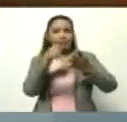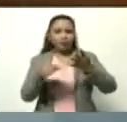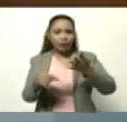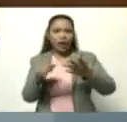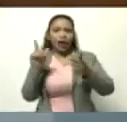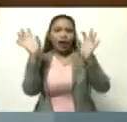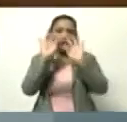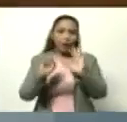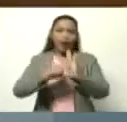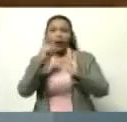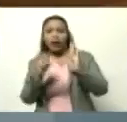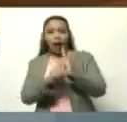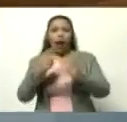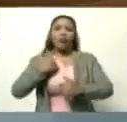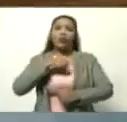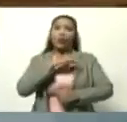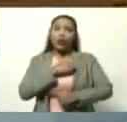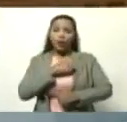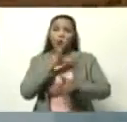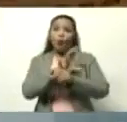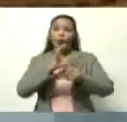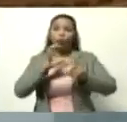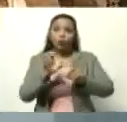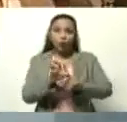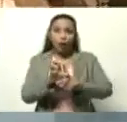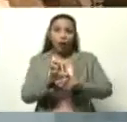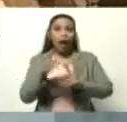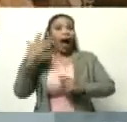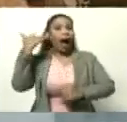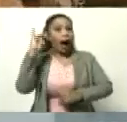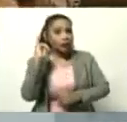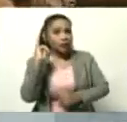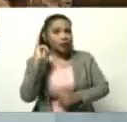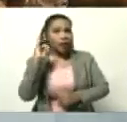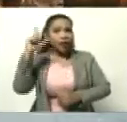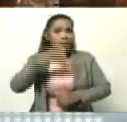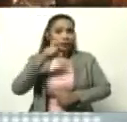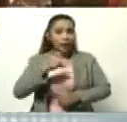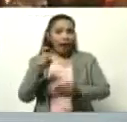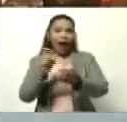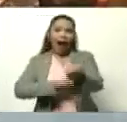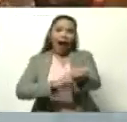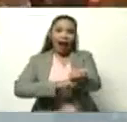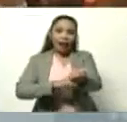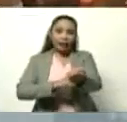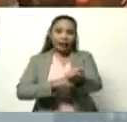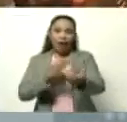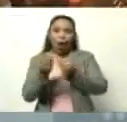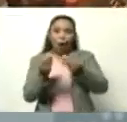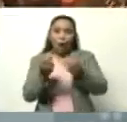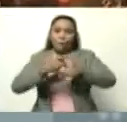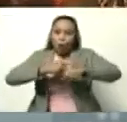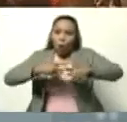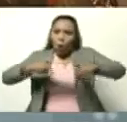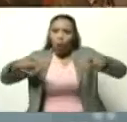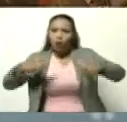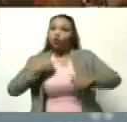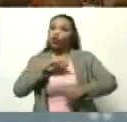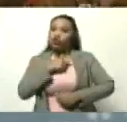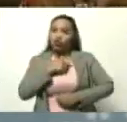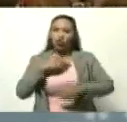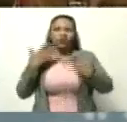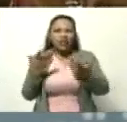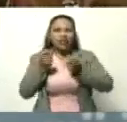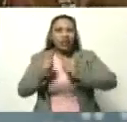general para que nuestra cultura tenga necesariamente carácter emancipatorio nosotros luchamos se